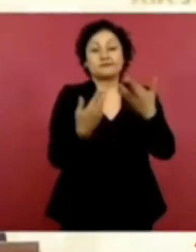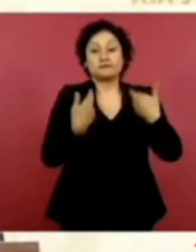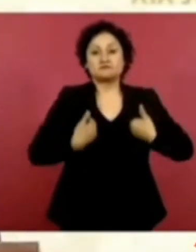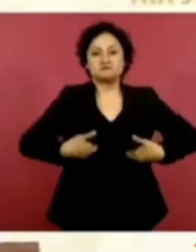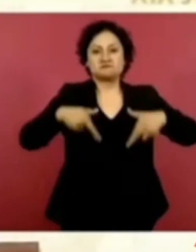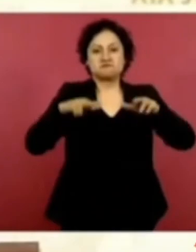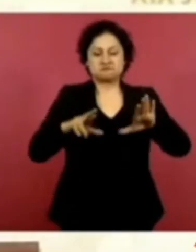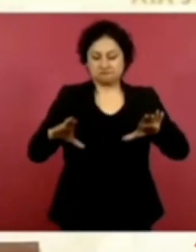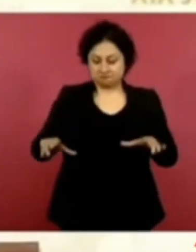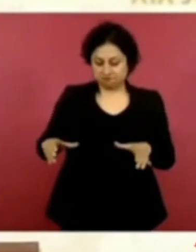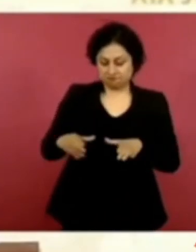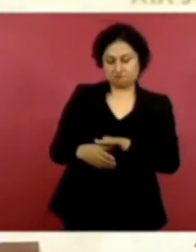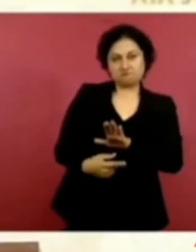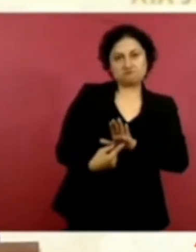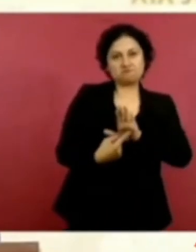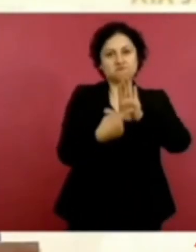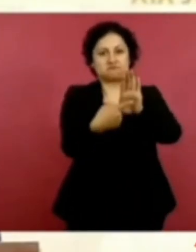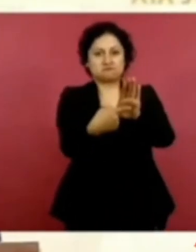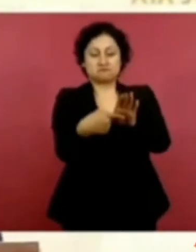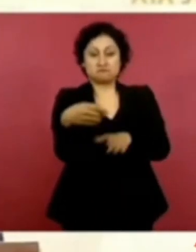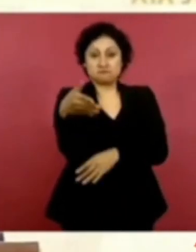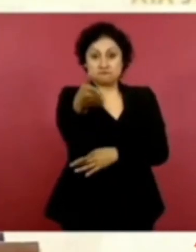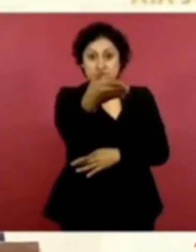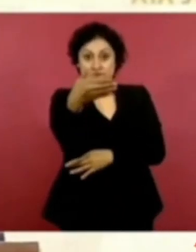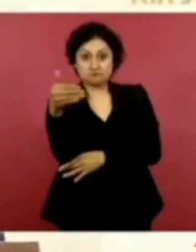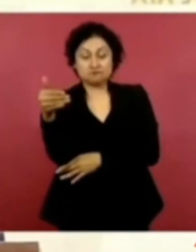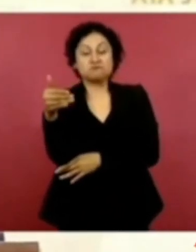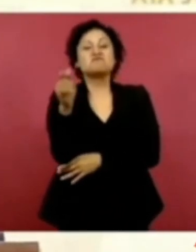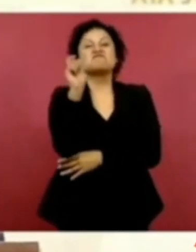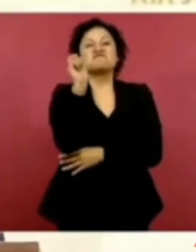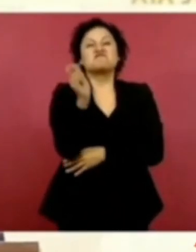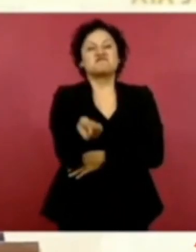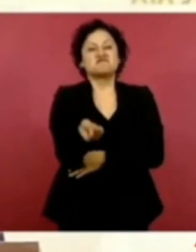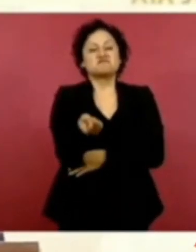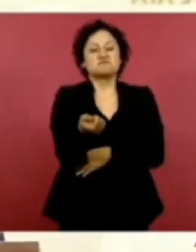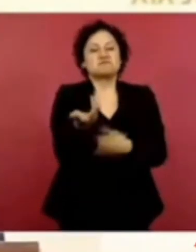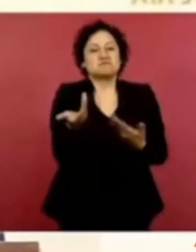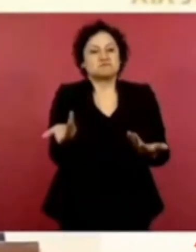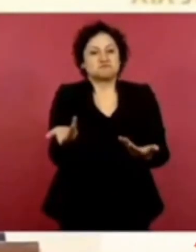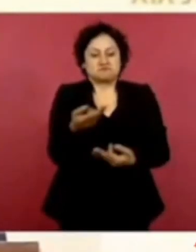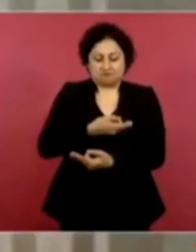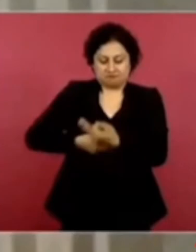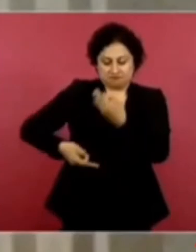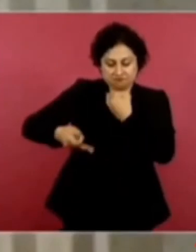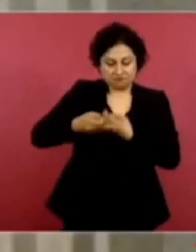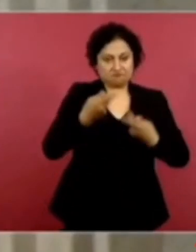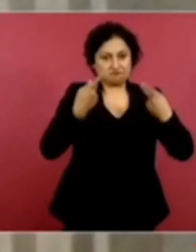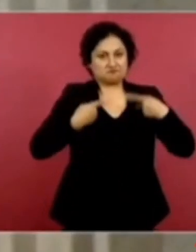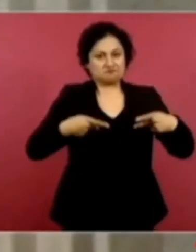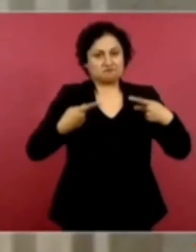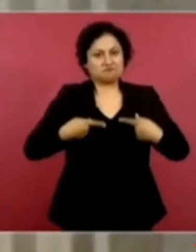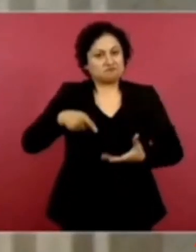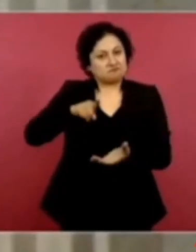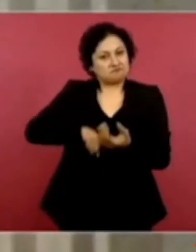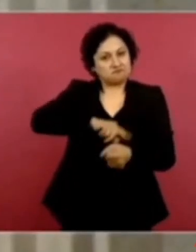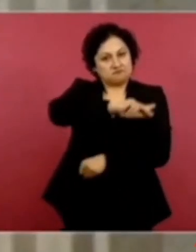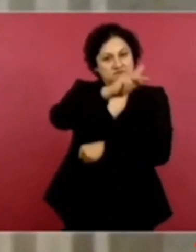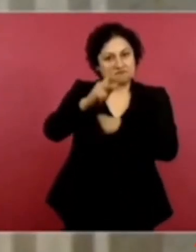colectivas. La bandera nos representa a todas y todos los integrantes de una